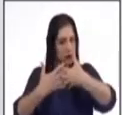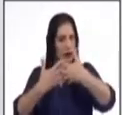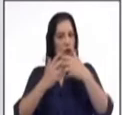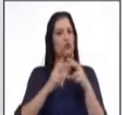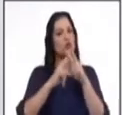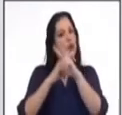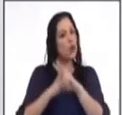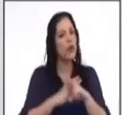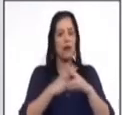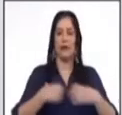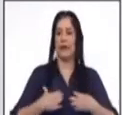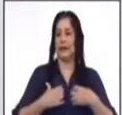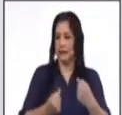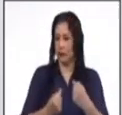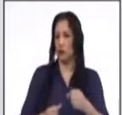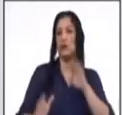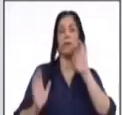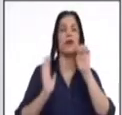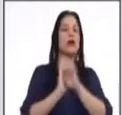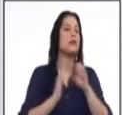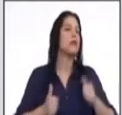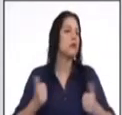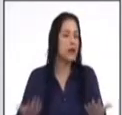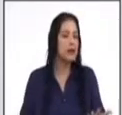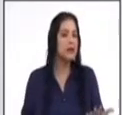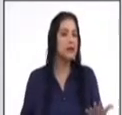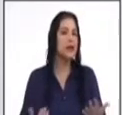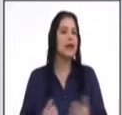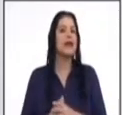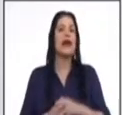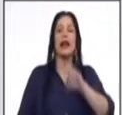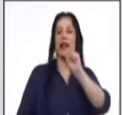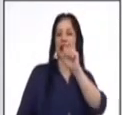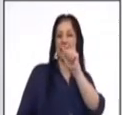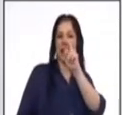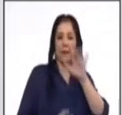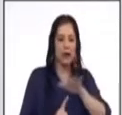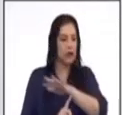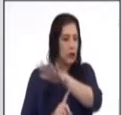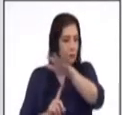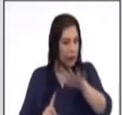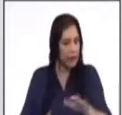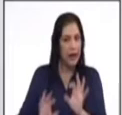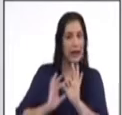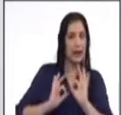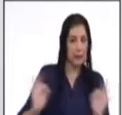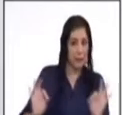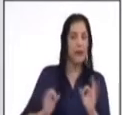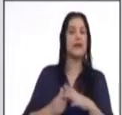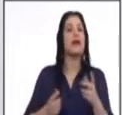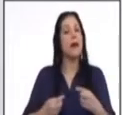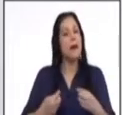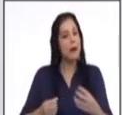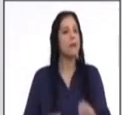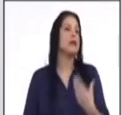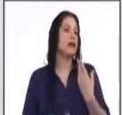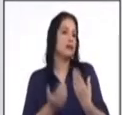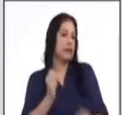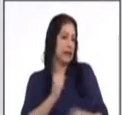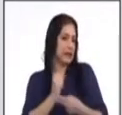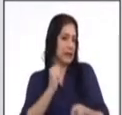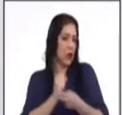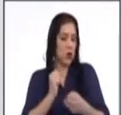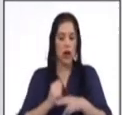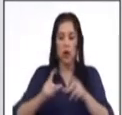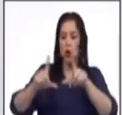el cuidado de la salud, por ejemplo, es la del saneamiento ambiental, el cual permite garantizar